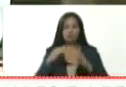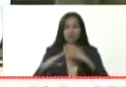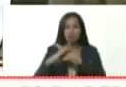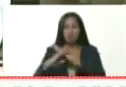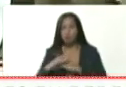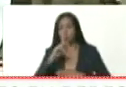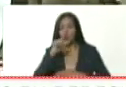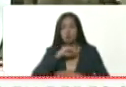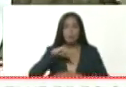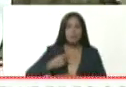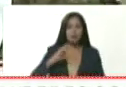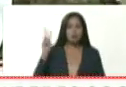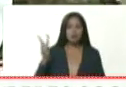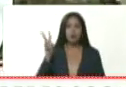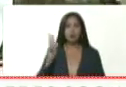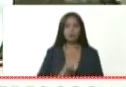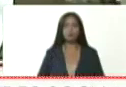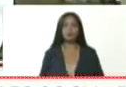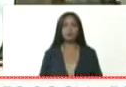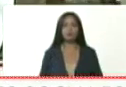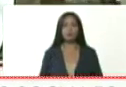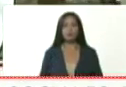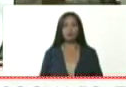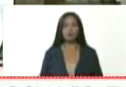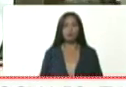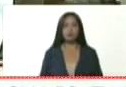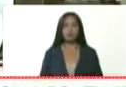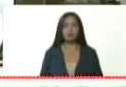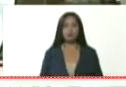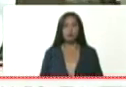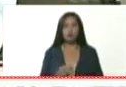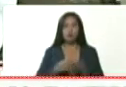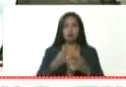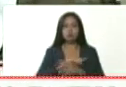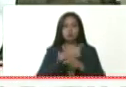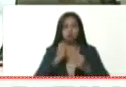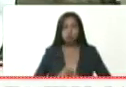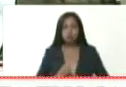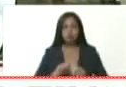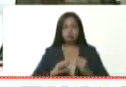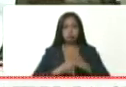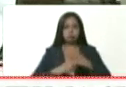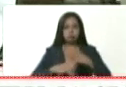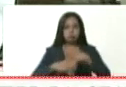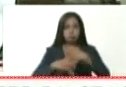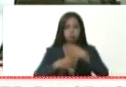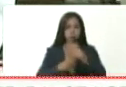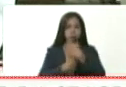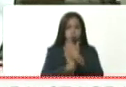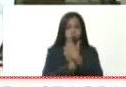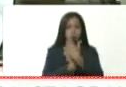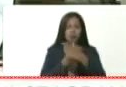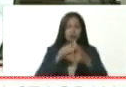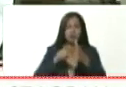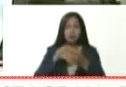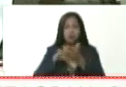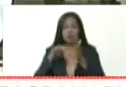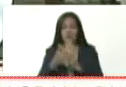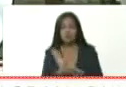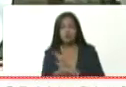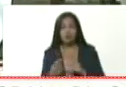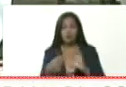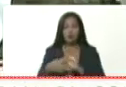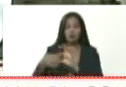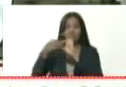trump contra venezuela pone una cosa dura por eso es que hay que articular